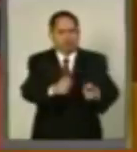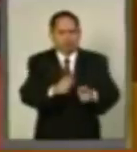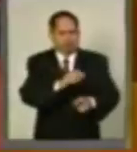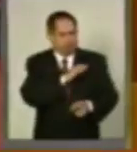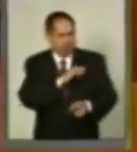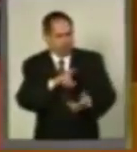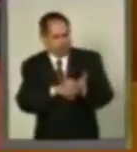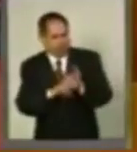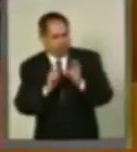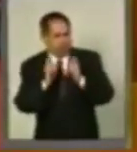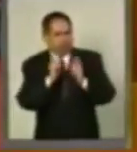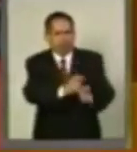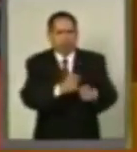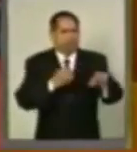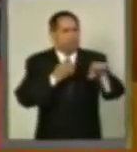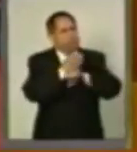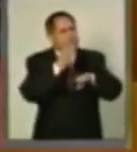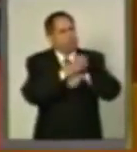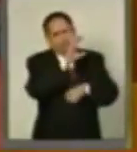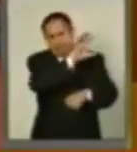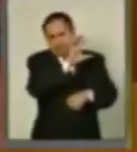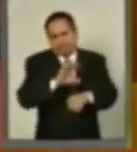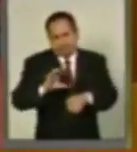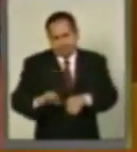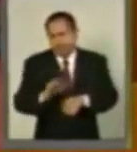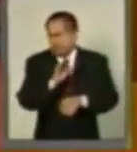capacidades a las entidades y a los municipios.